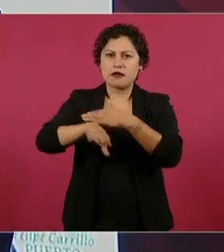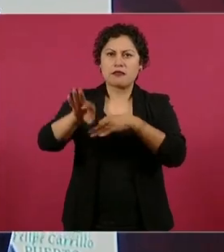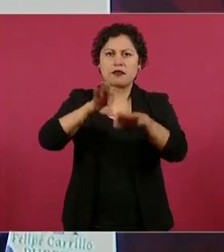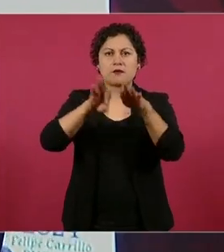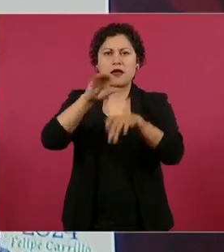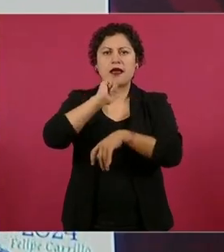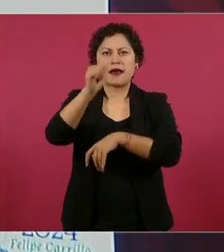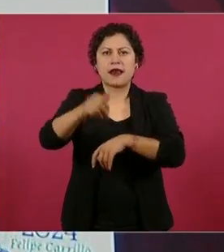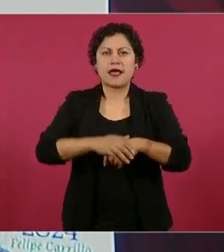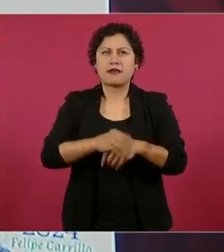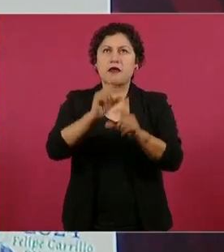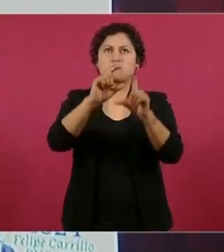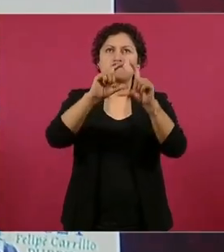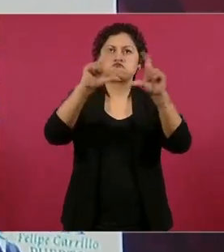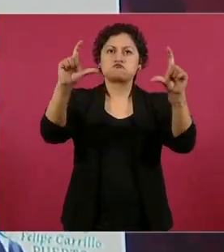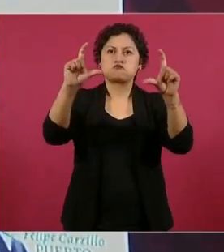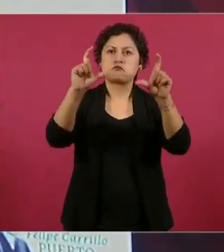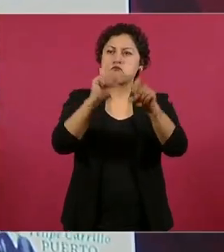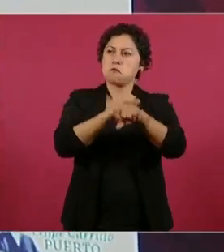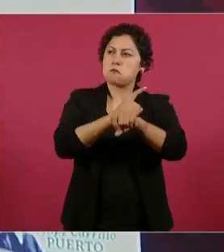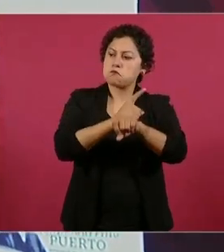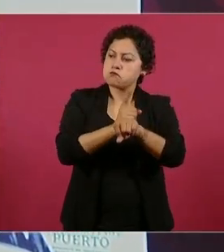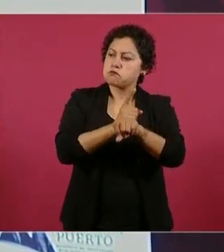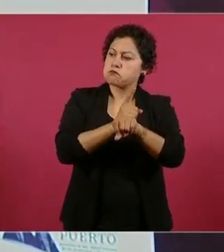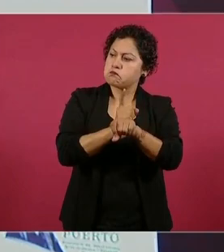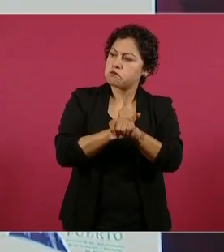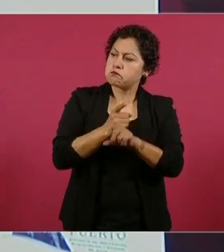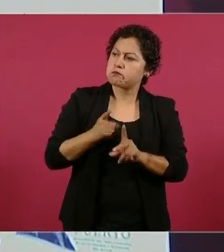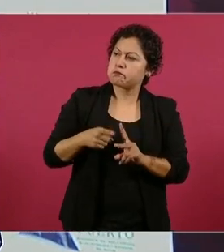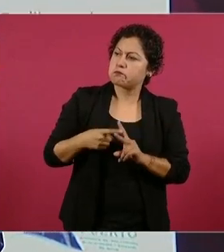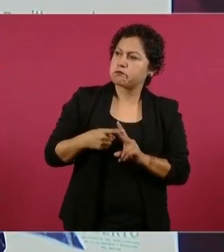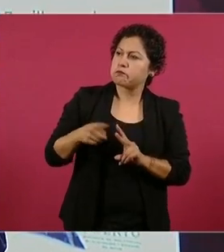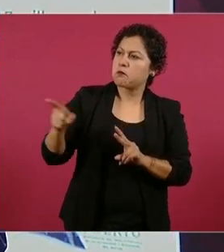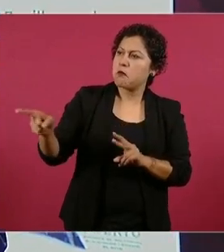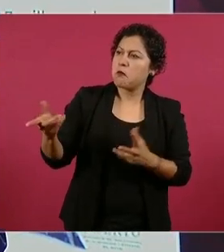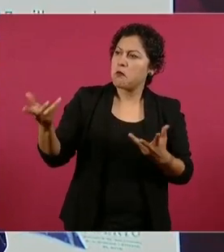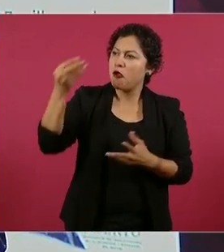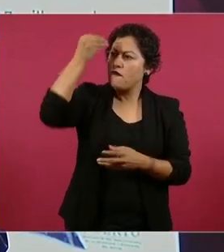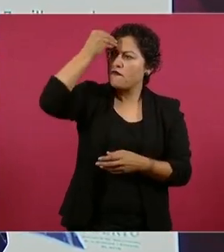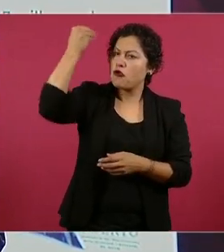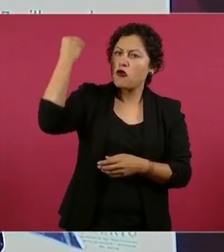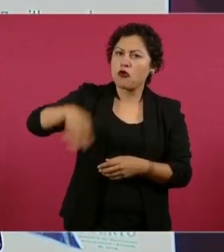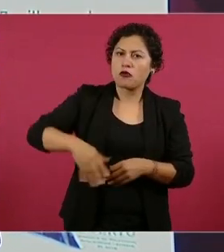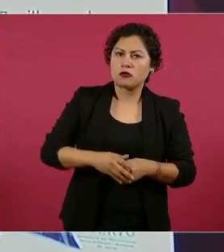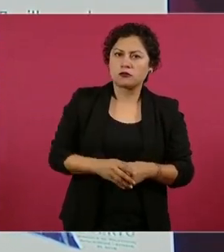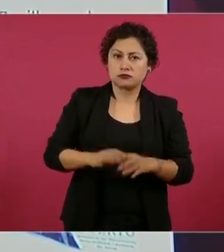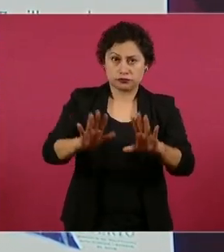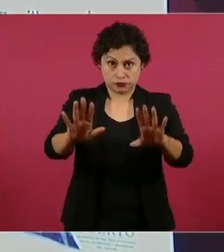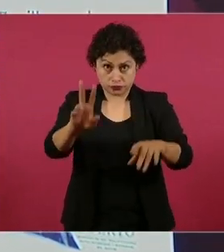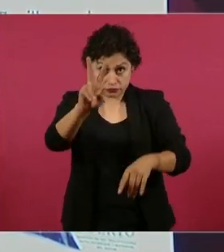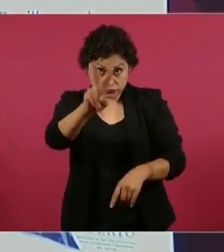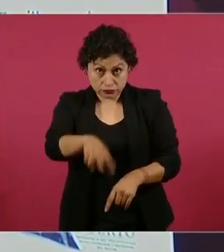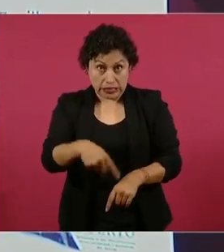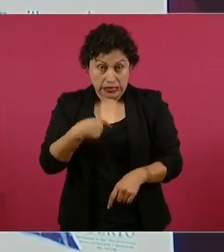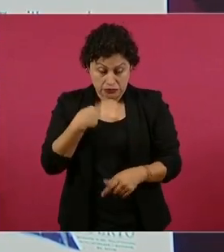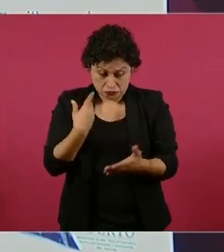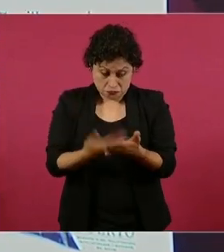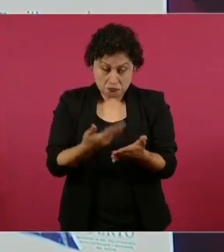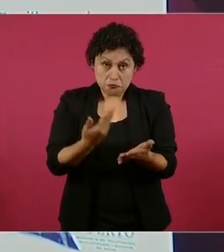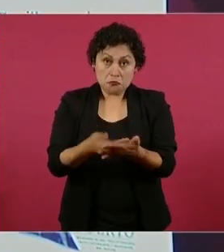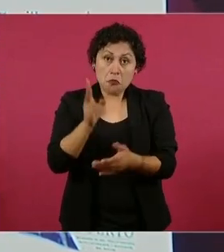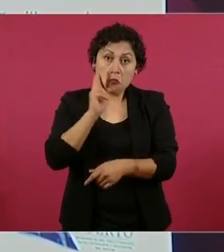y en las columnas del Reforma, todo esto lo puedo probar. Y vayan a las